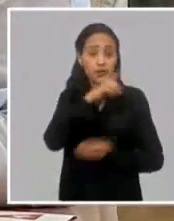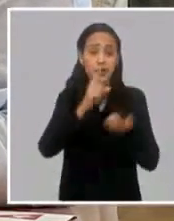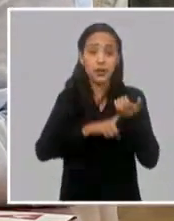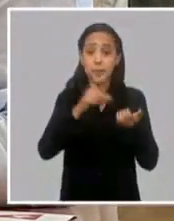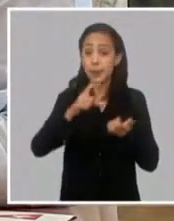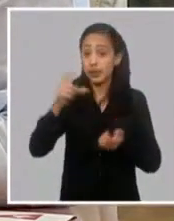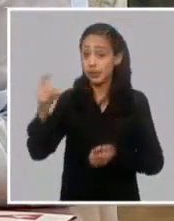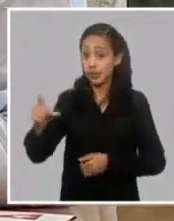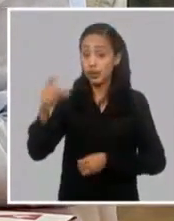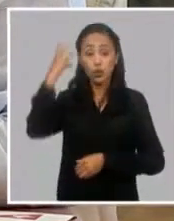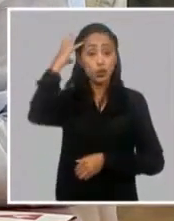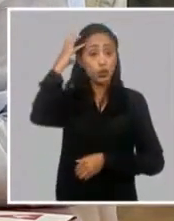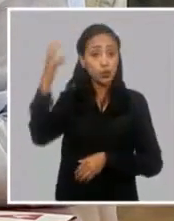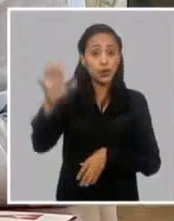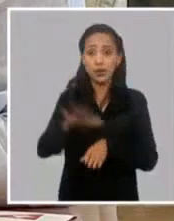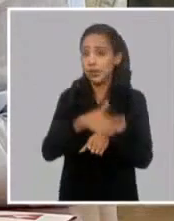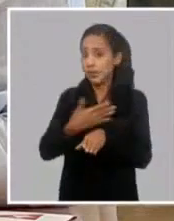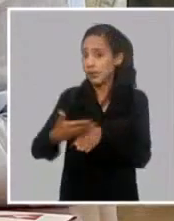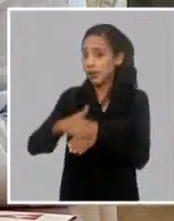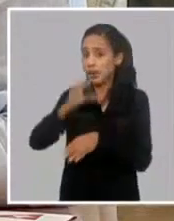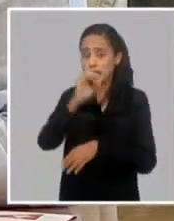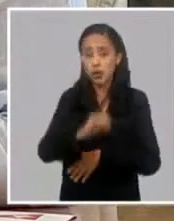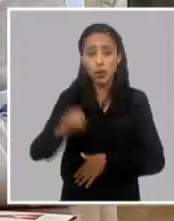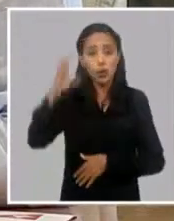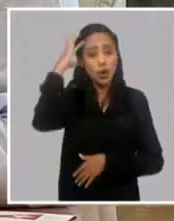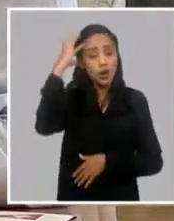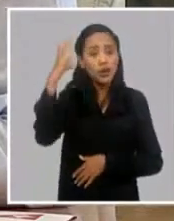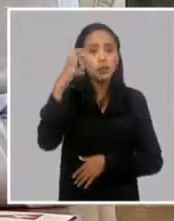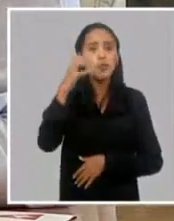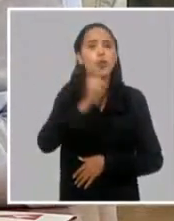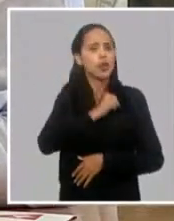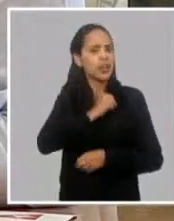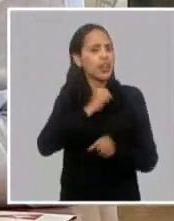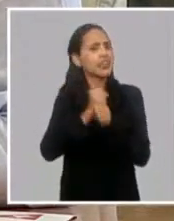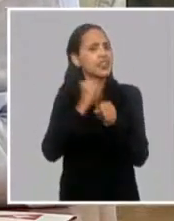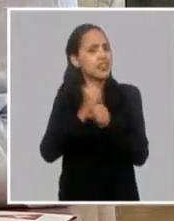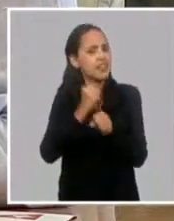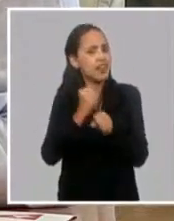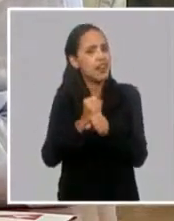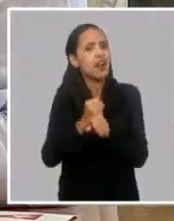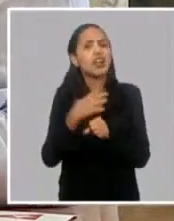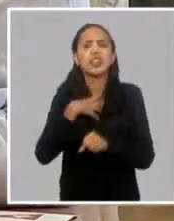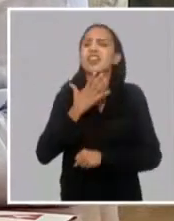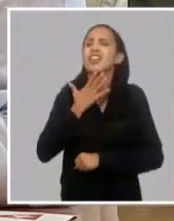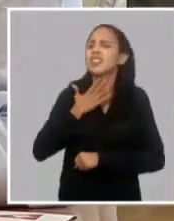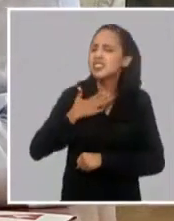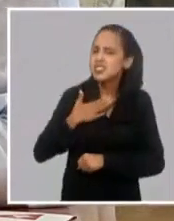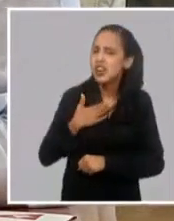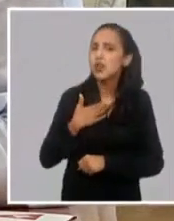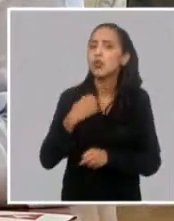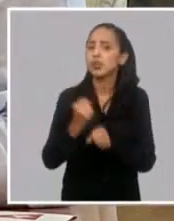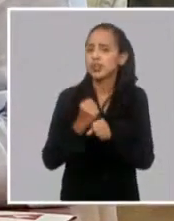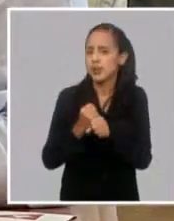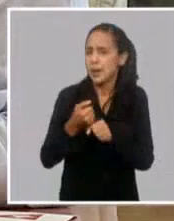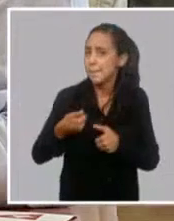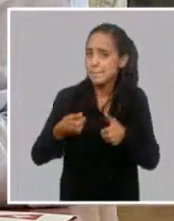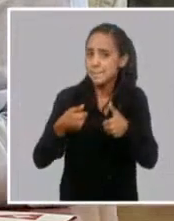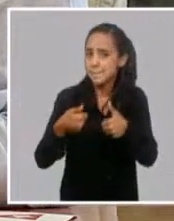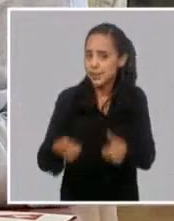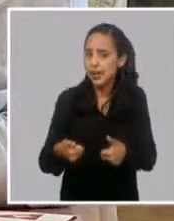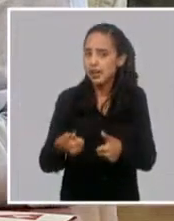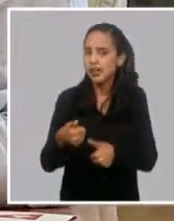gobierno, de las diferentes instituciones, tienen una voluntad tremenda, tienen un deseo tremendo, tienen un sentido tremendo